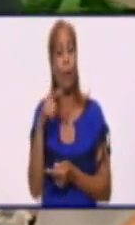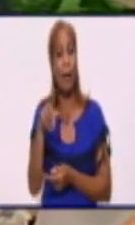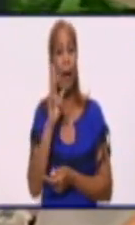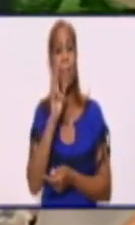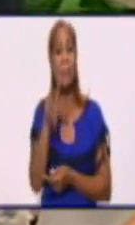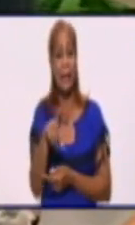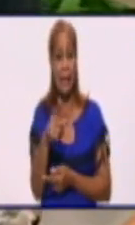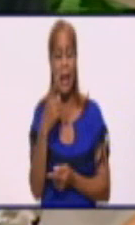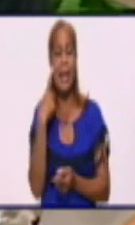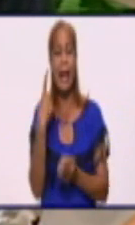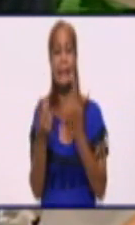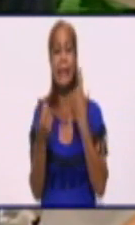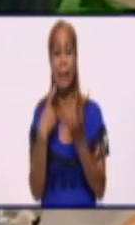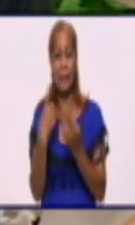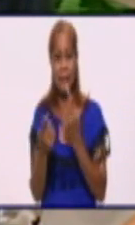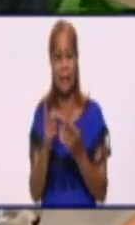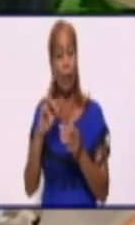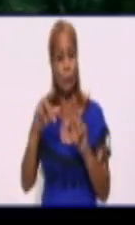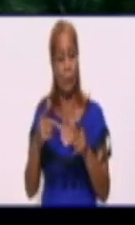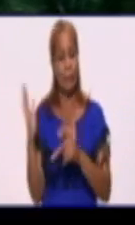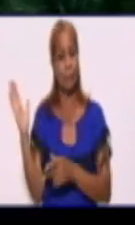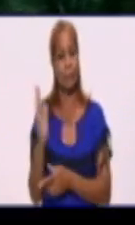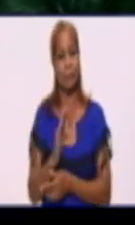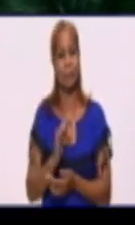y de regreso seguimos. Muy bien.